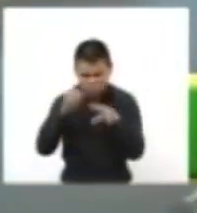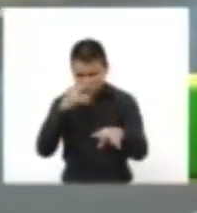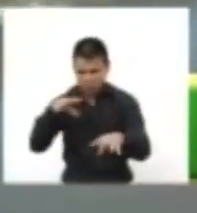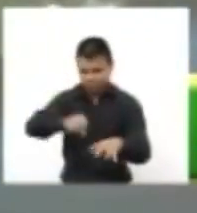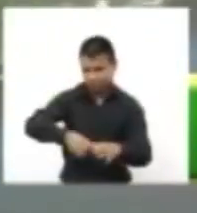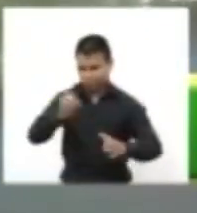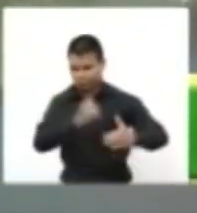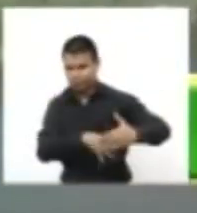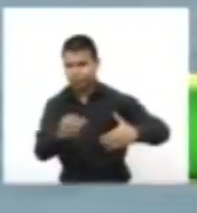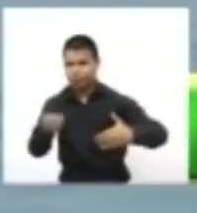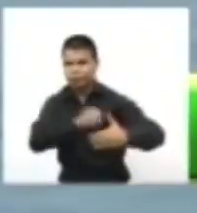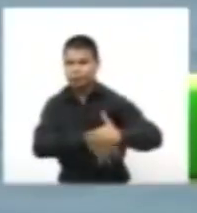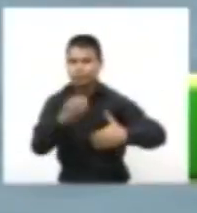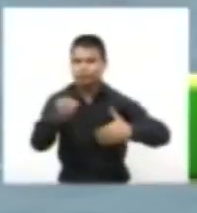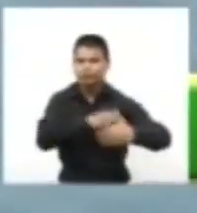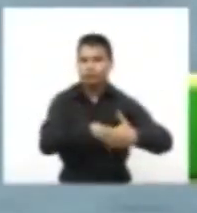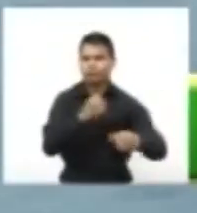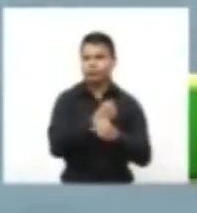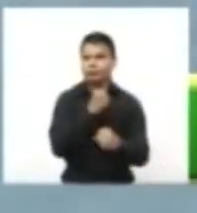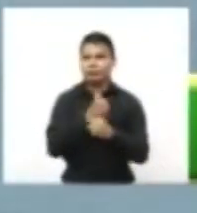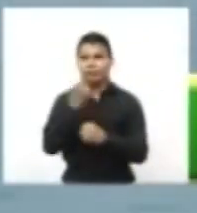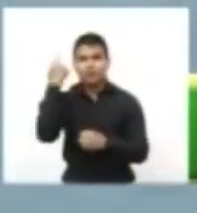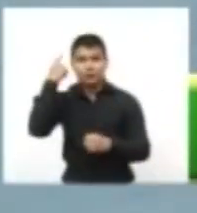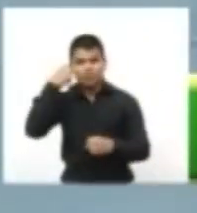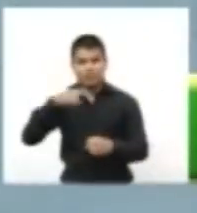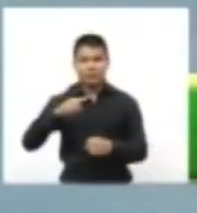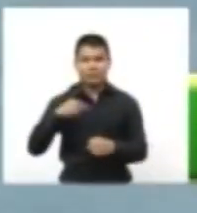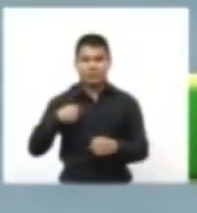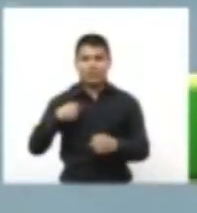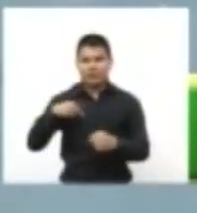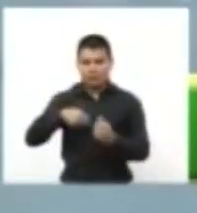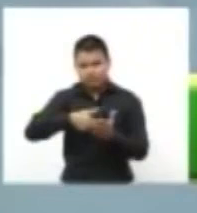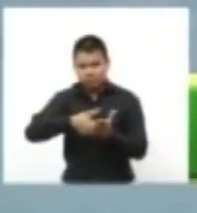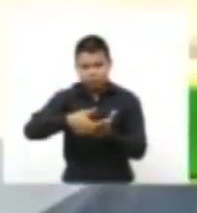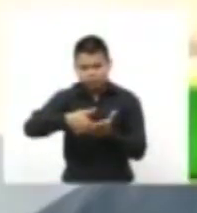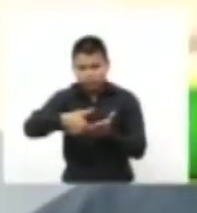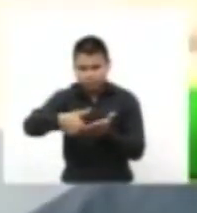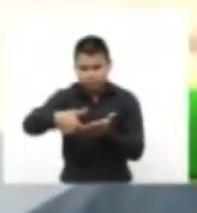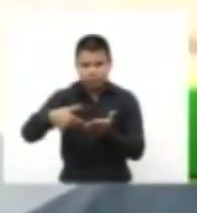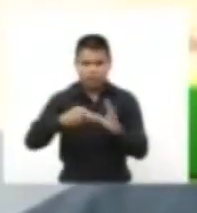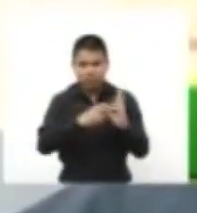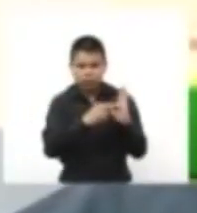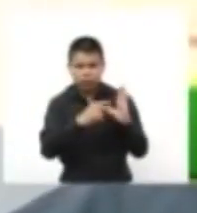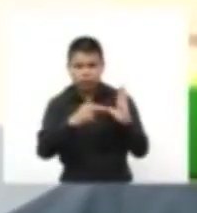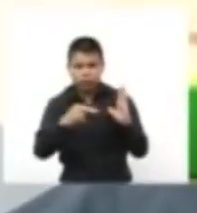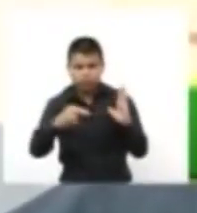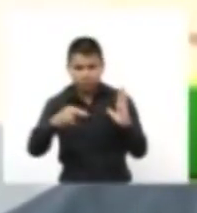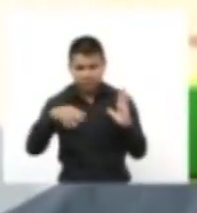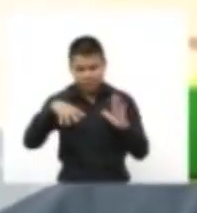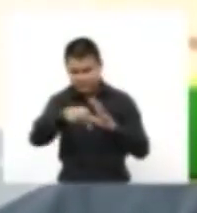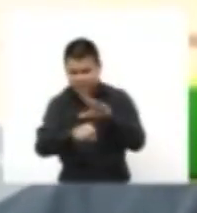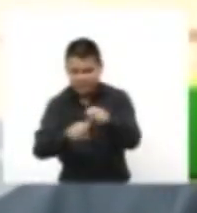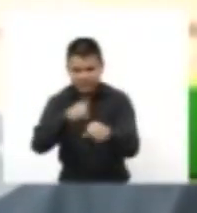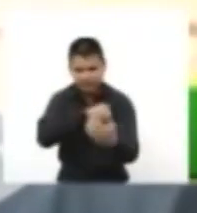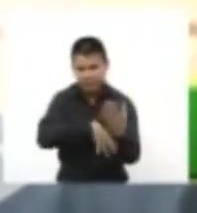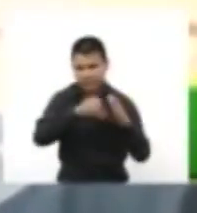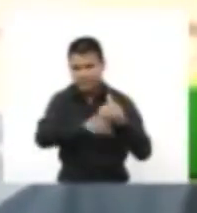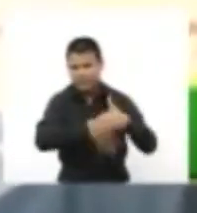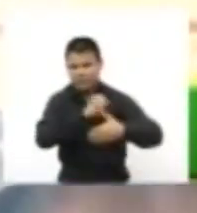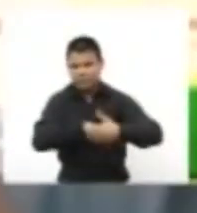última jornada. Un calambre le jugó una mala pasada y por derecho le cobró la vida. Con profundo dolor, su mujer hoy no sabe lo que pasará